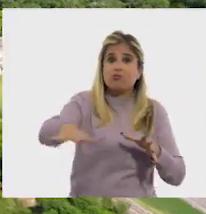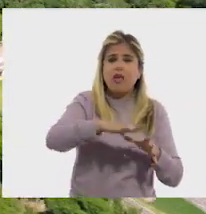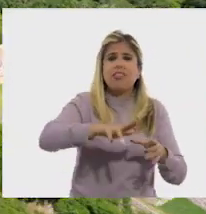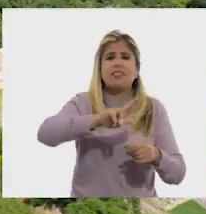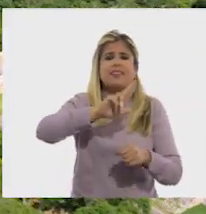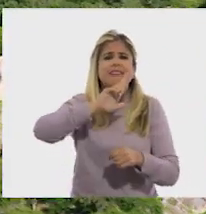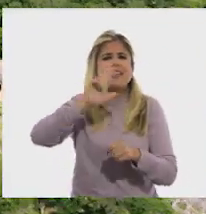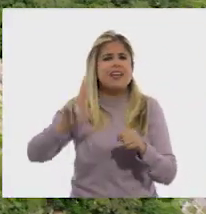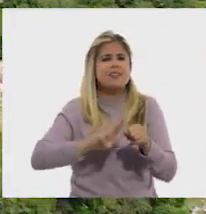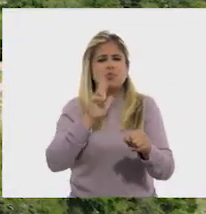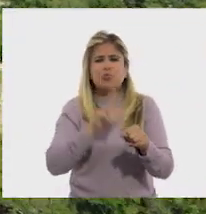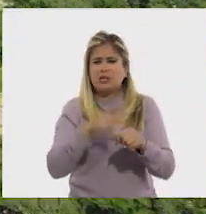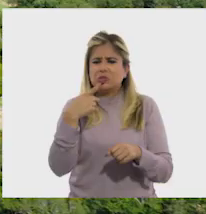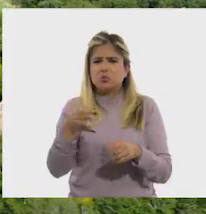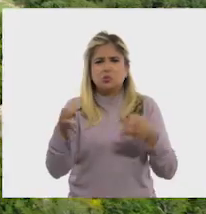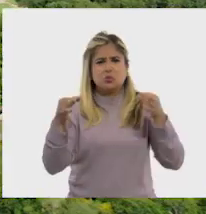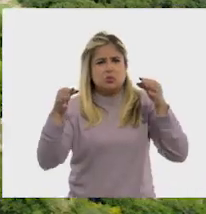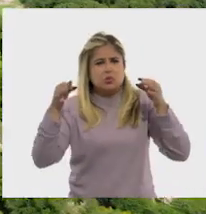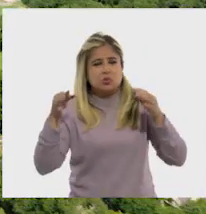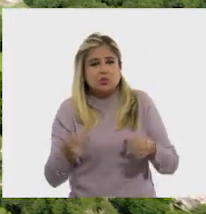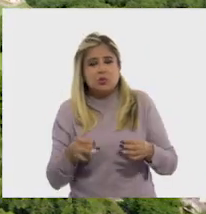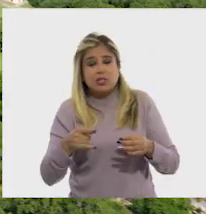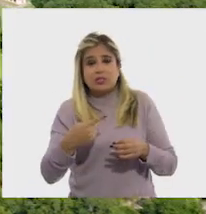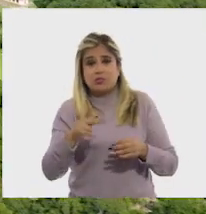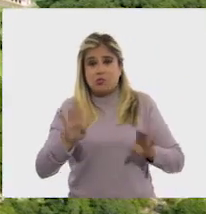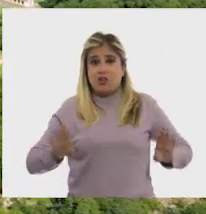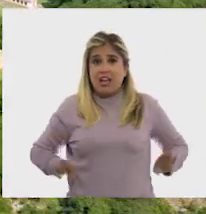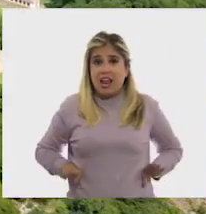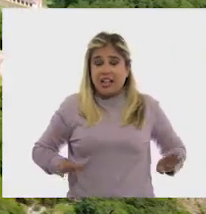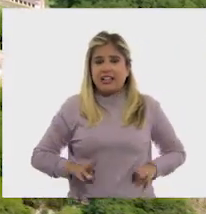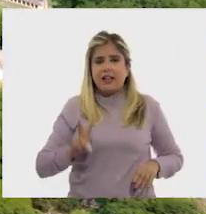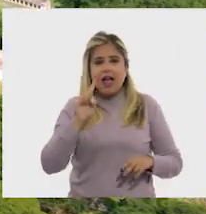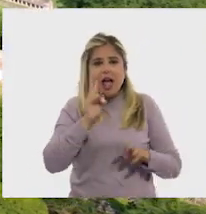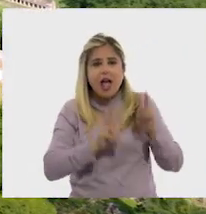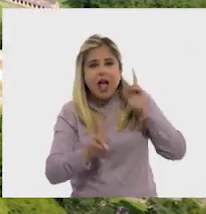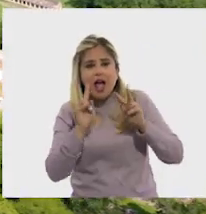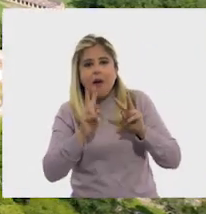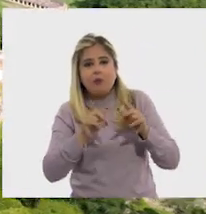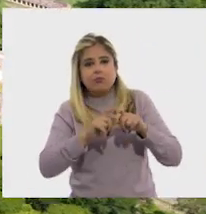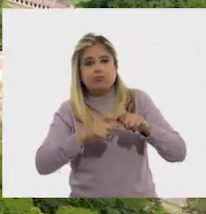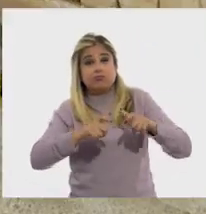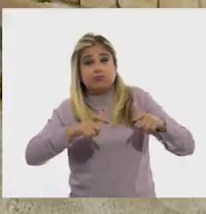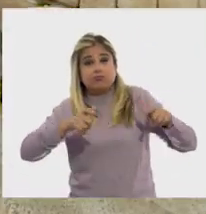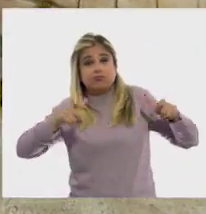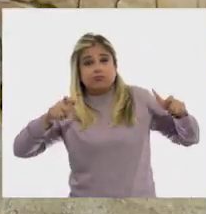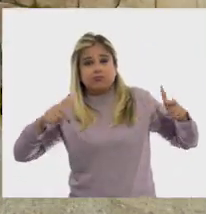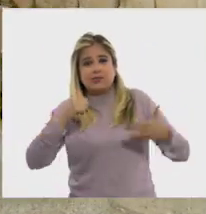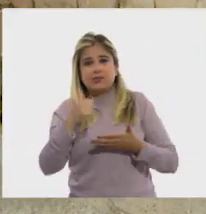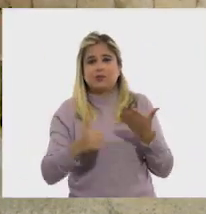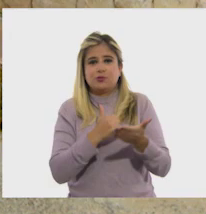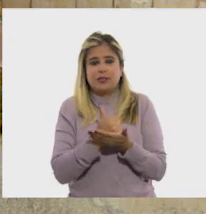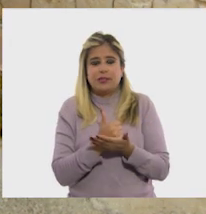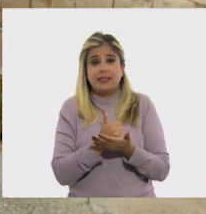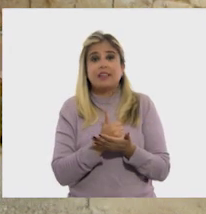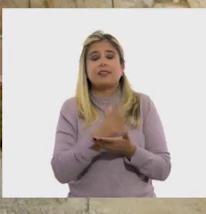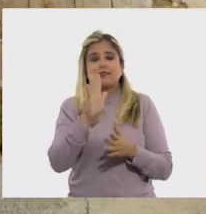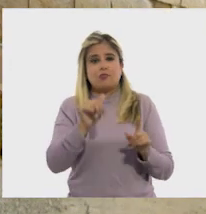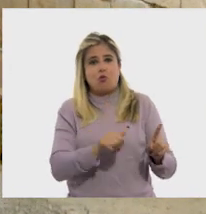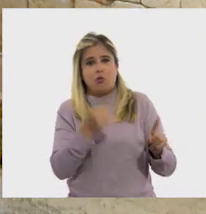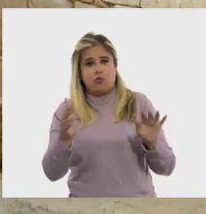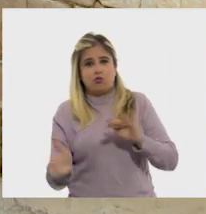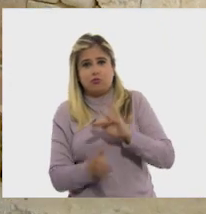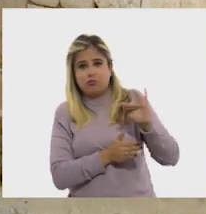natural en la que las características permitieron que creciera esta gran ciudad. Lo otro es